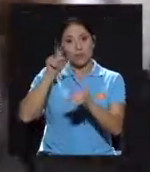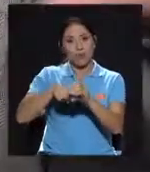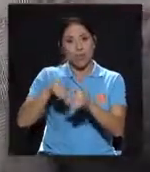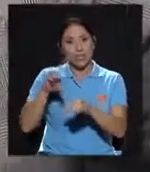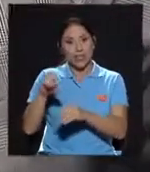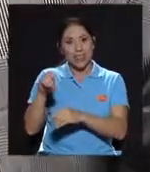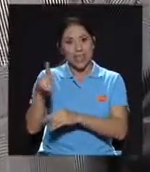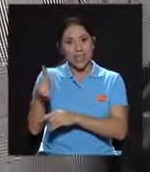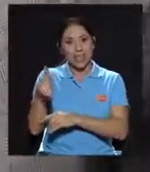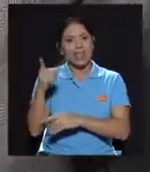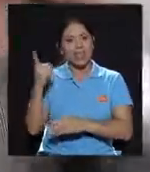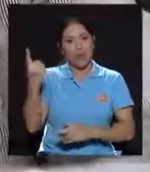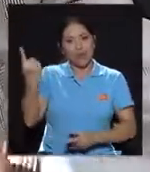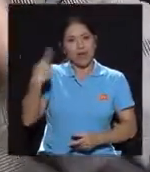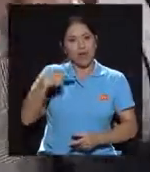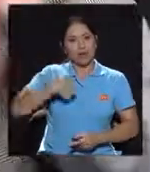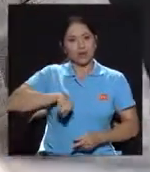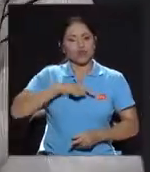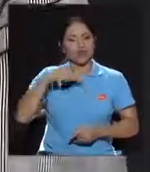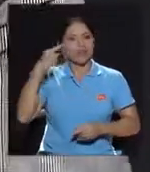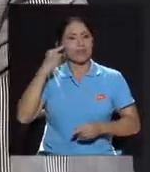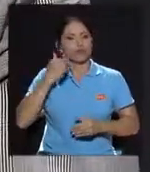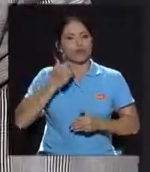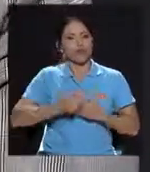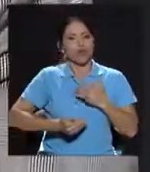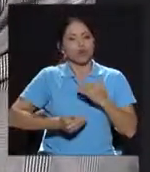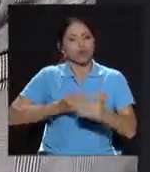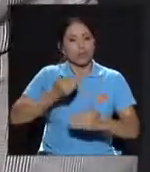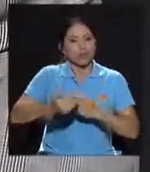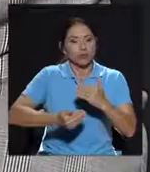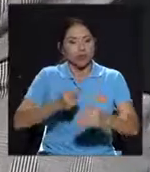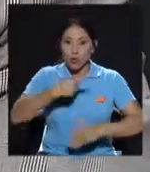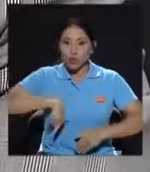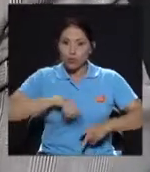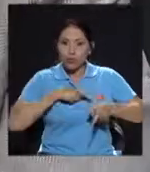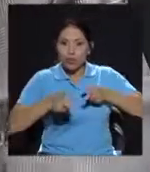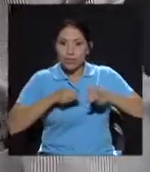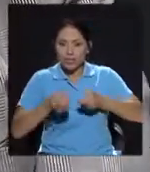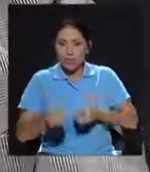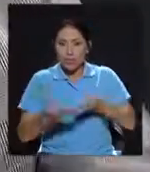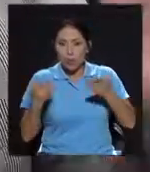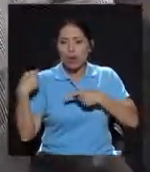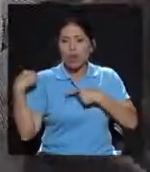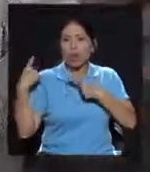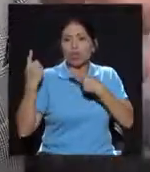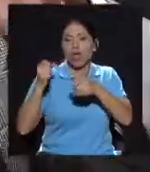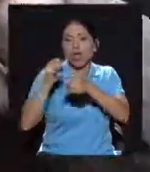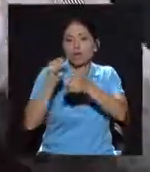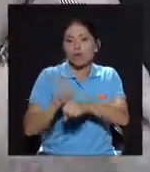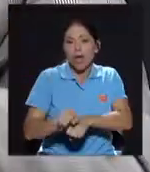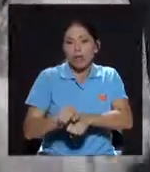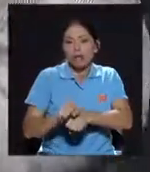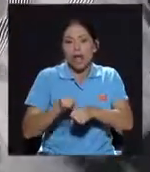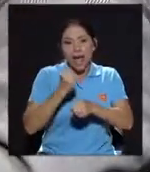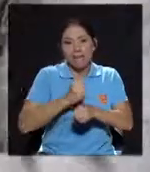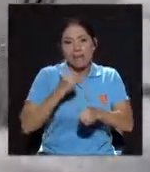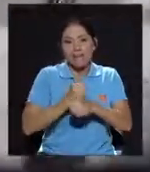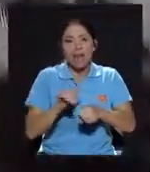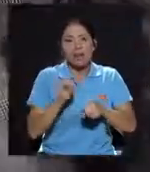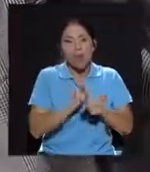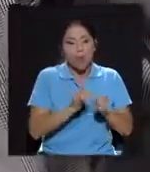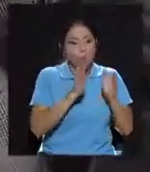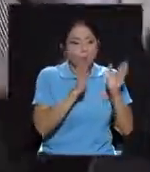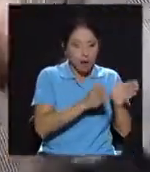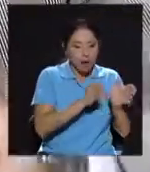modo procesos nosotros estamos acostumbrados en la administración pública o veníamos acostumbrados a trabajar en silos verdad cada